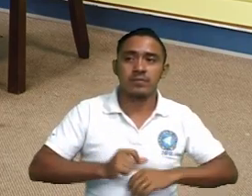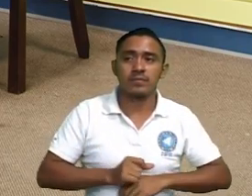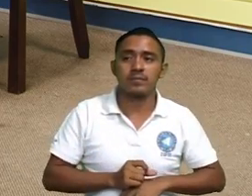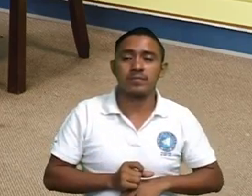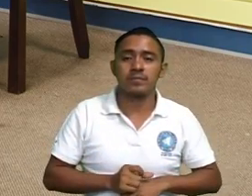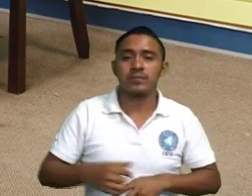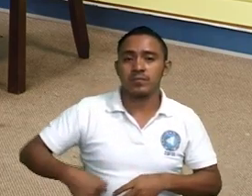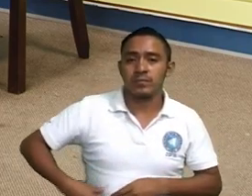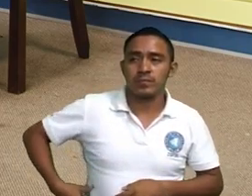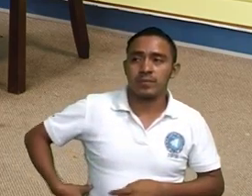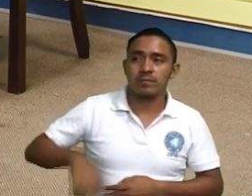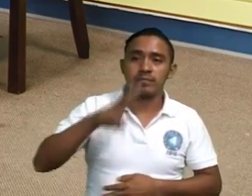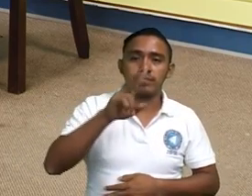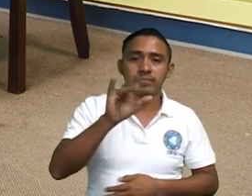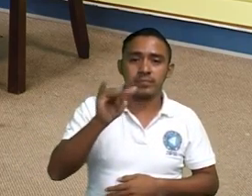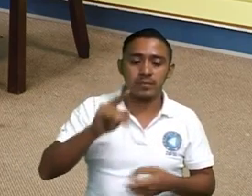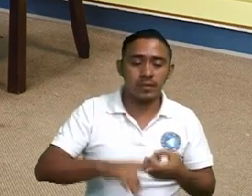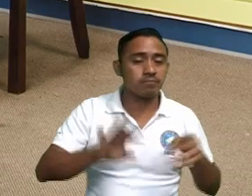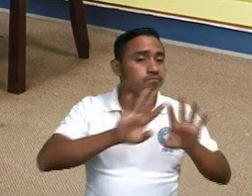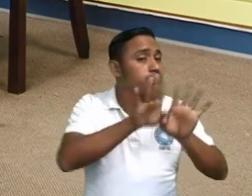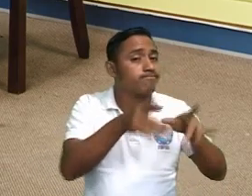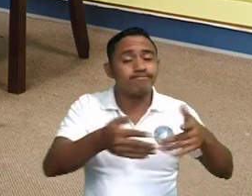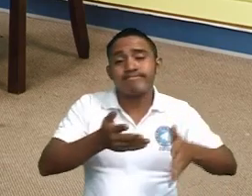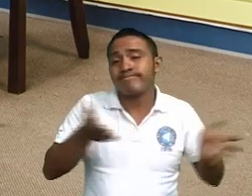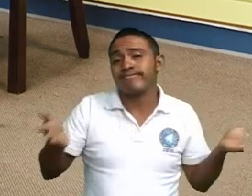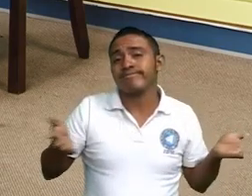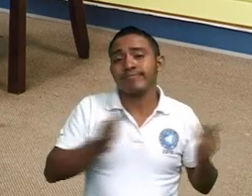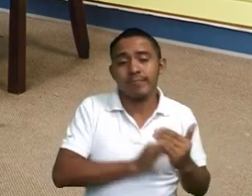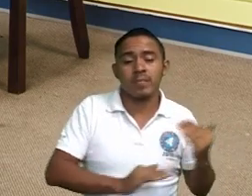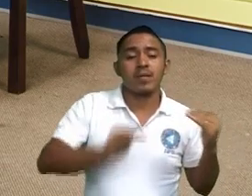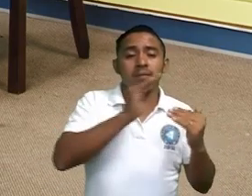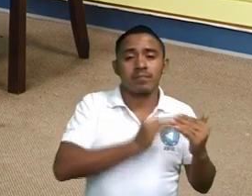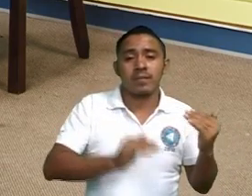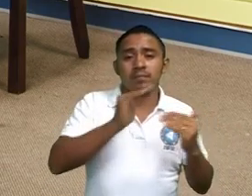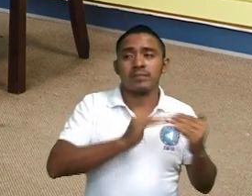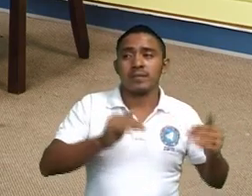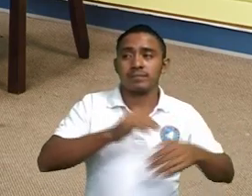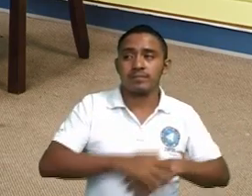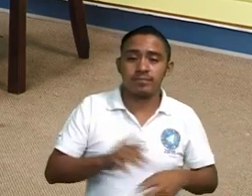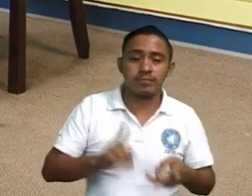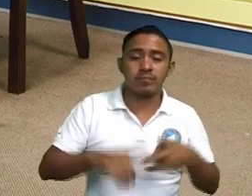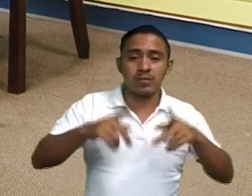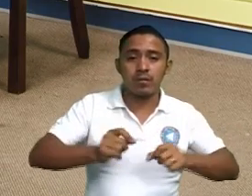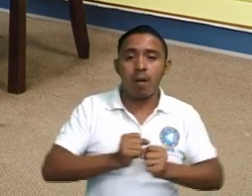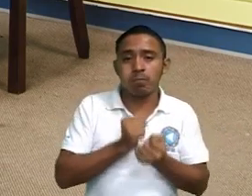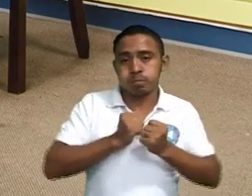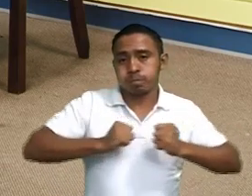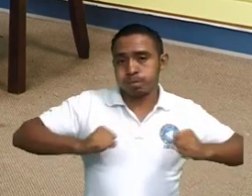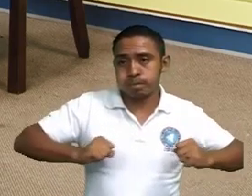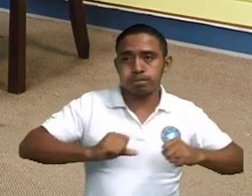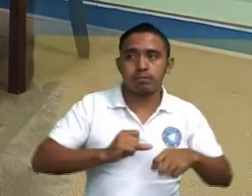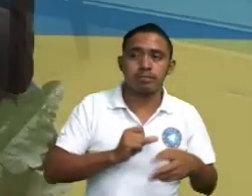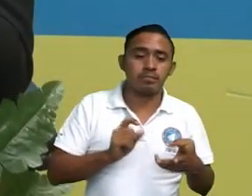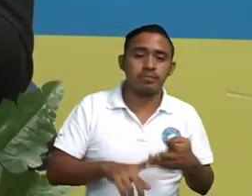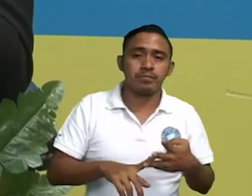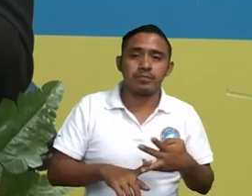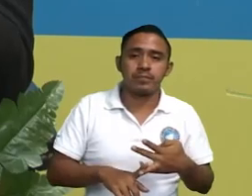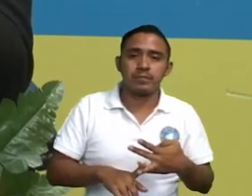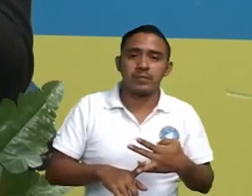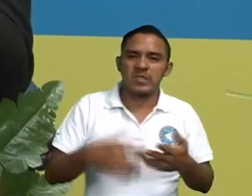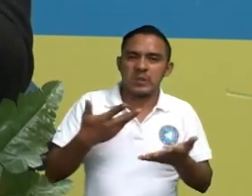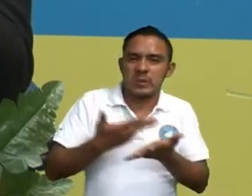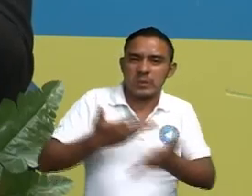la vesícula? Bueno, las mujeres principalmente, los pacientes obesos, los pacientes que tengan quemaduras